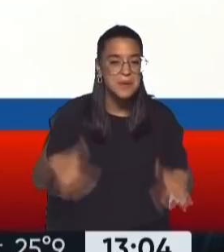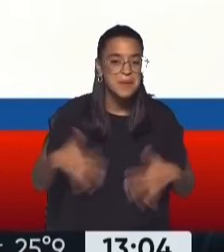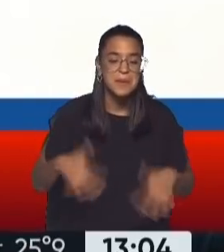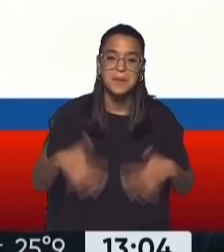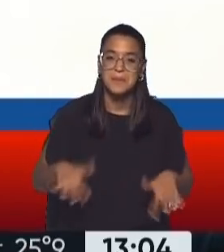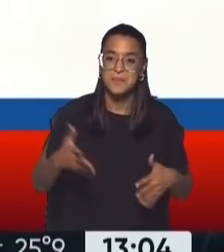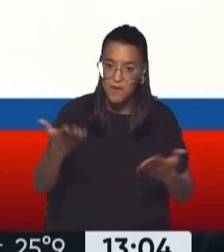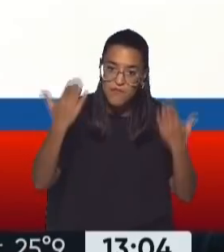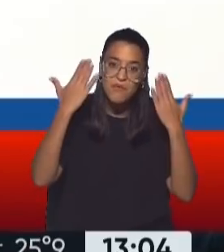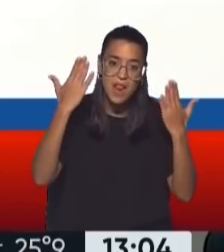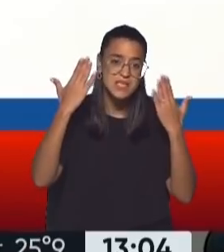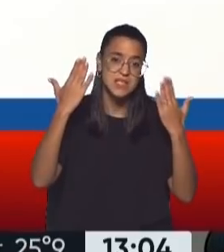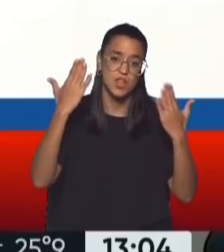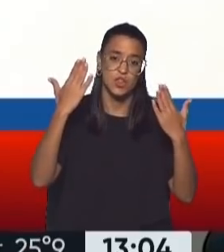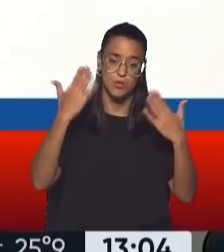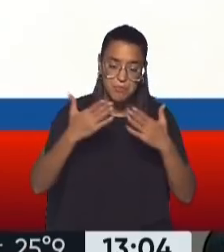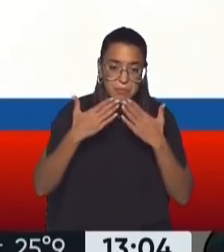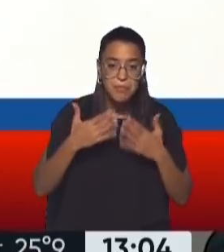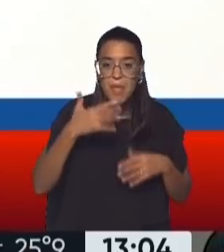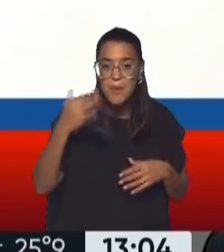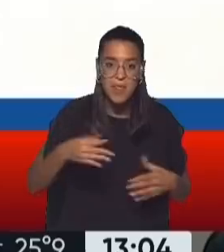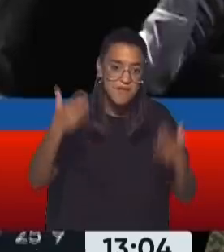De verdad los felicito. De verdad los